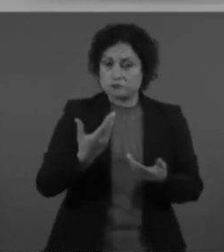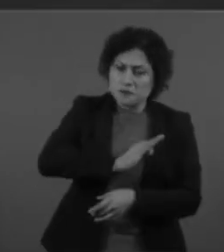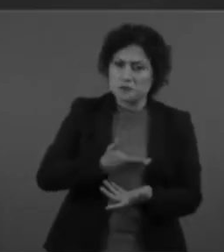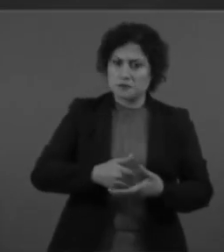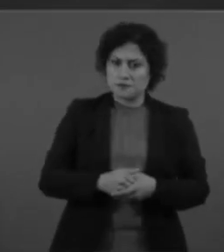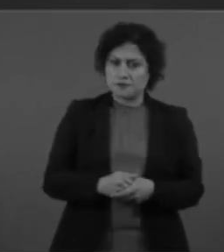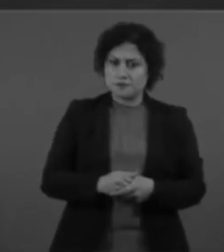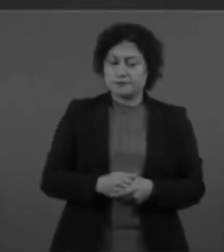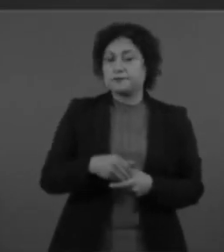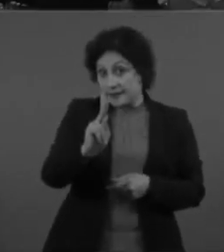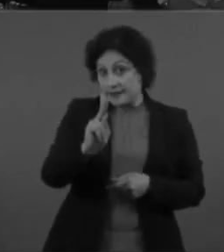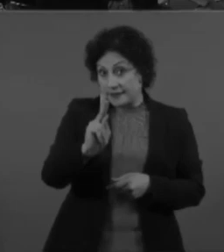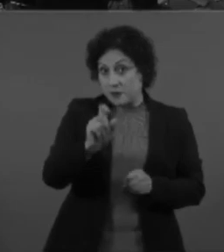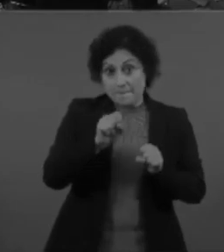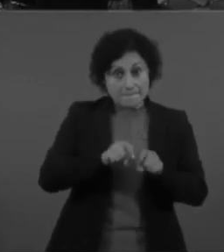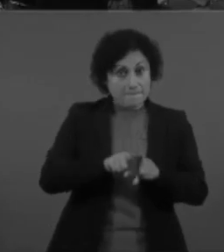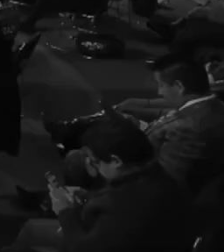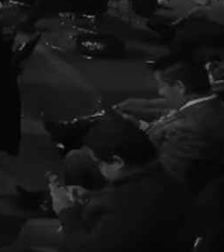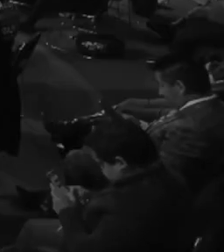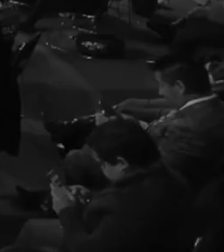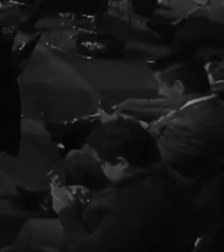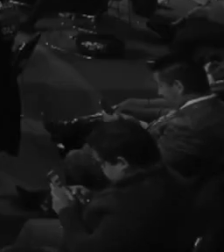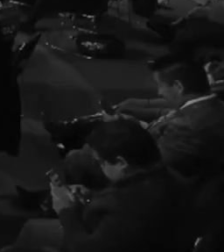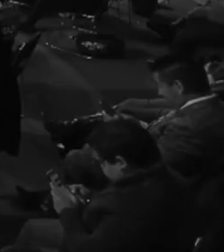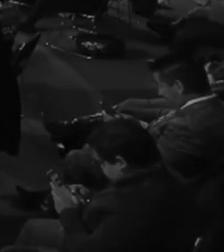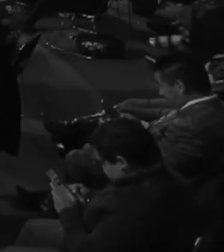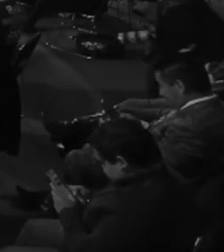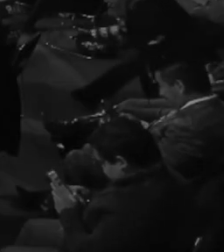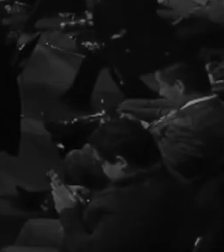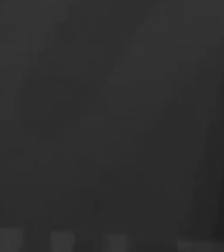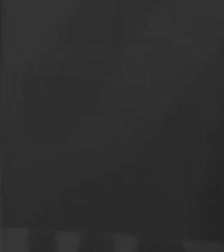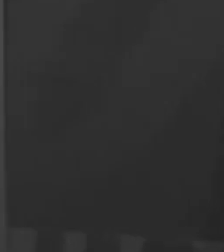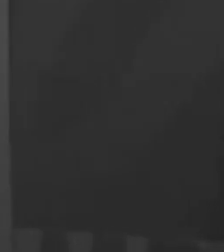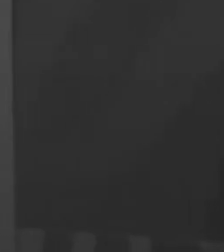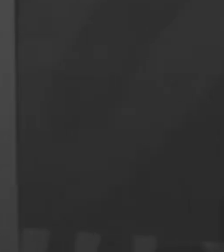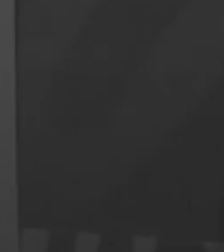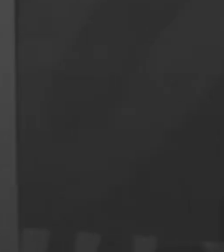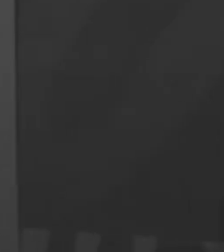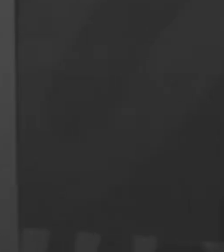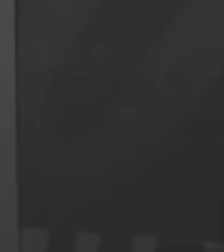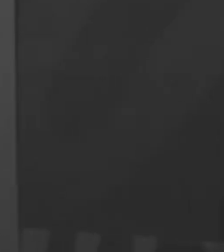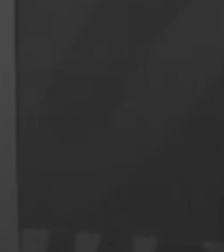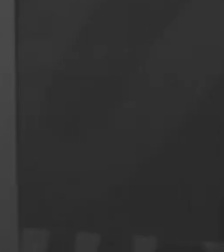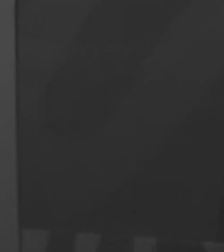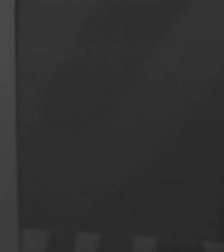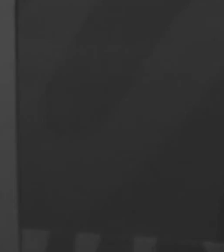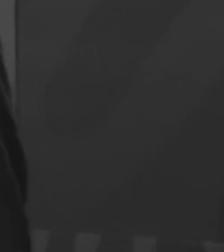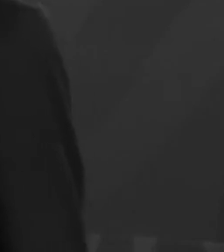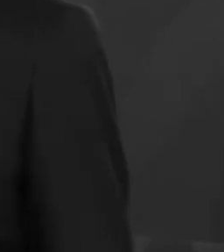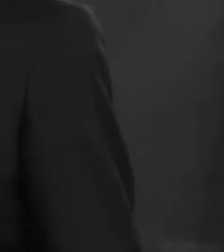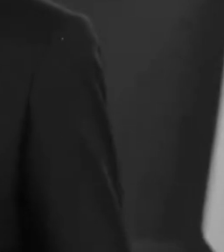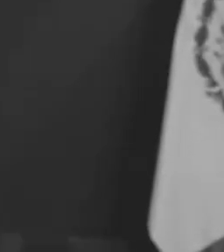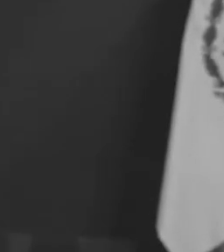Lo celebré, pero al mismo tiempo empecé a notar de que había inconformidad por lo que había decidido. Y a los pocos